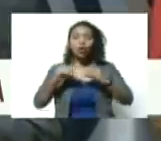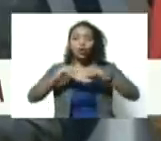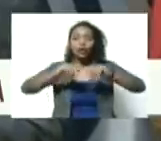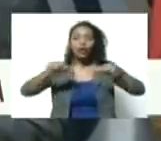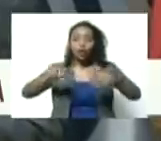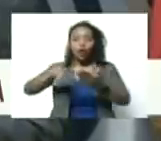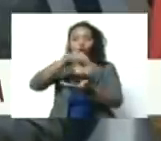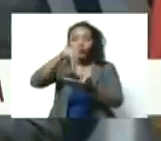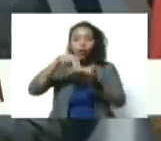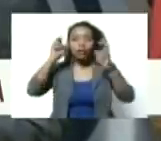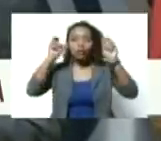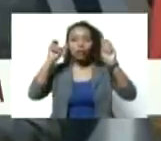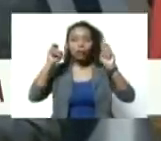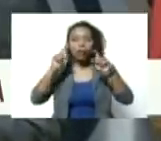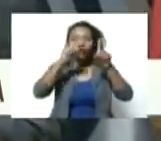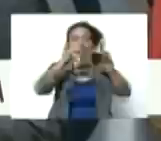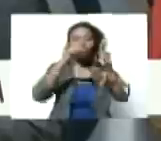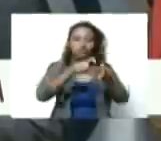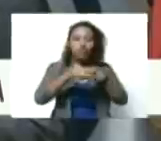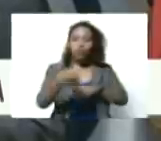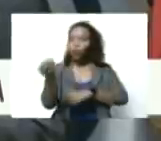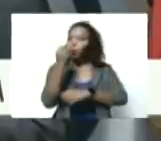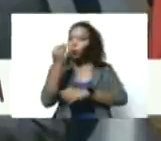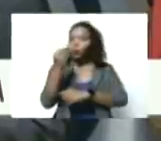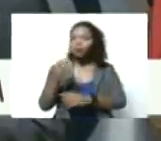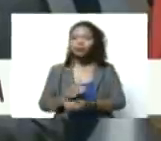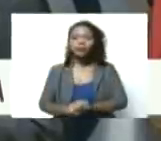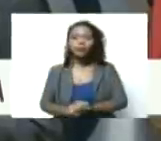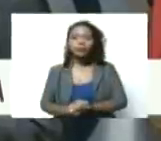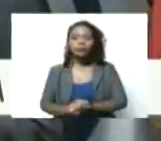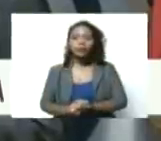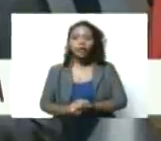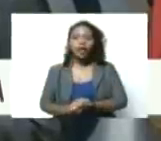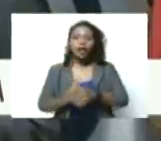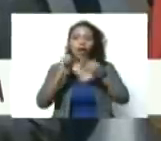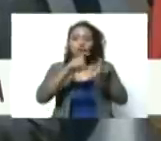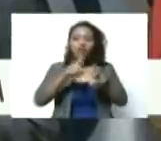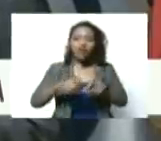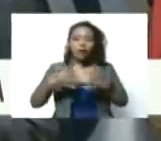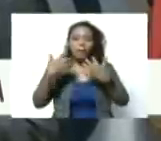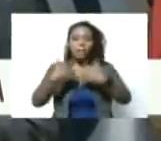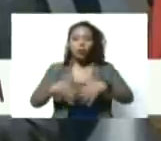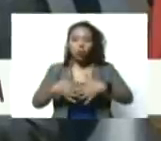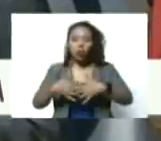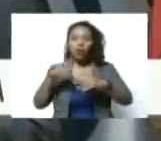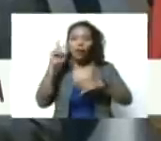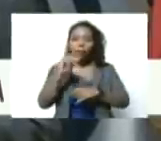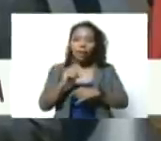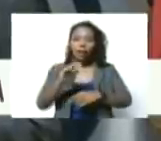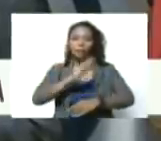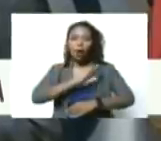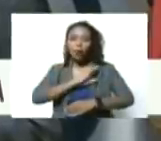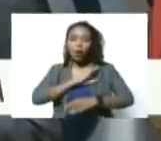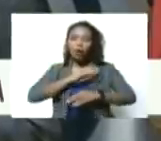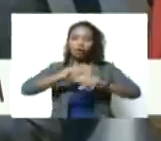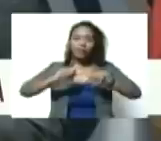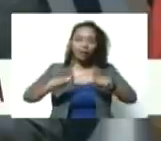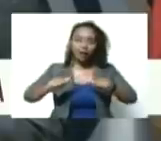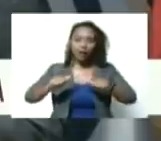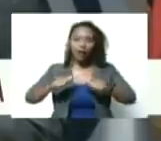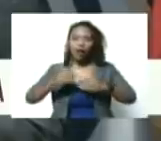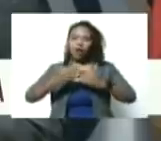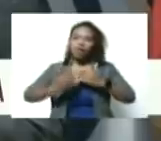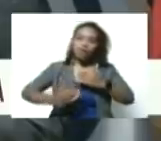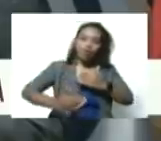nacional en el sector de la agroalimentación, la agroindustria y la tenencia de tierras en aras de